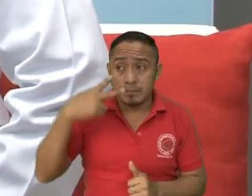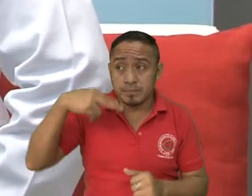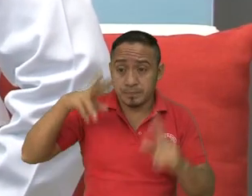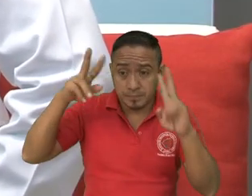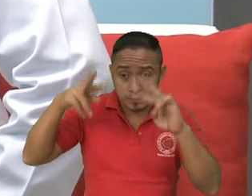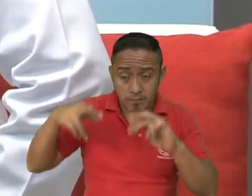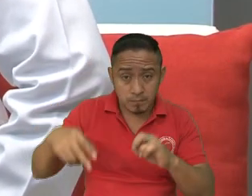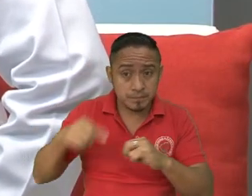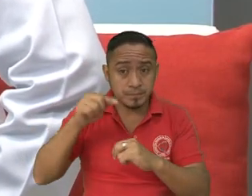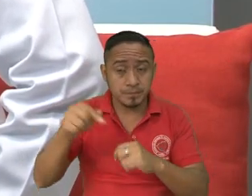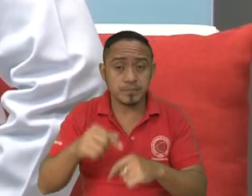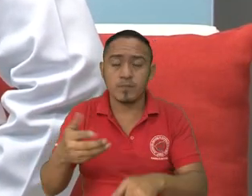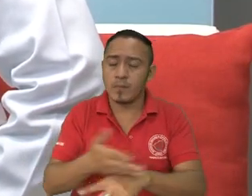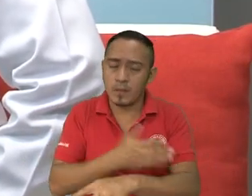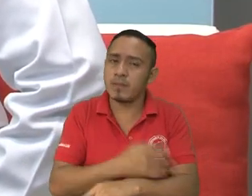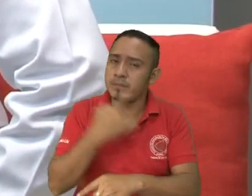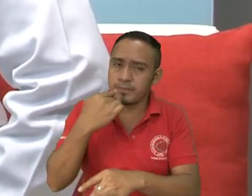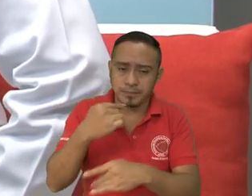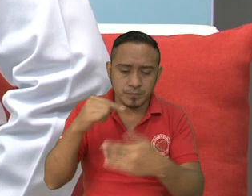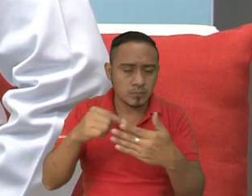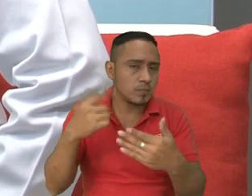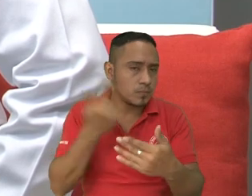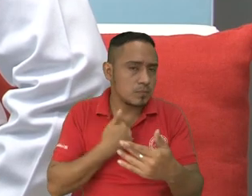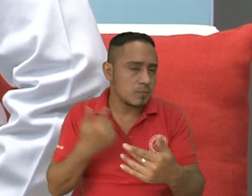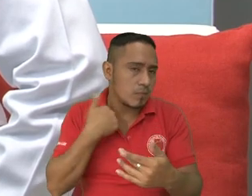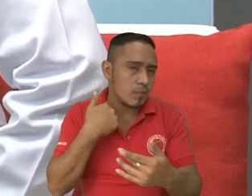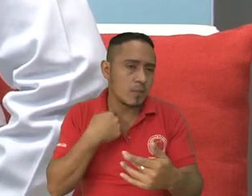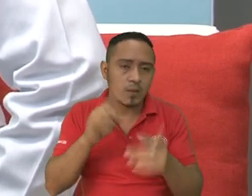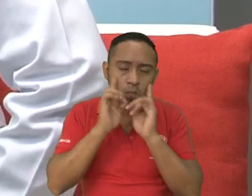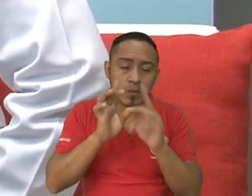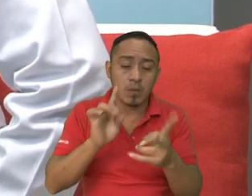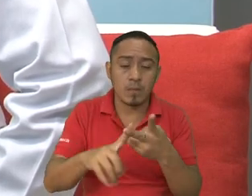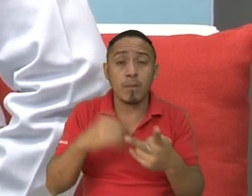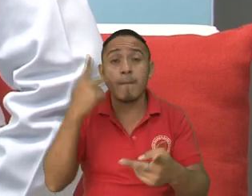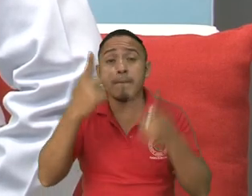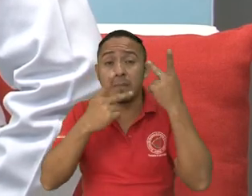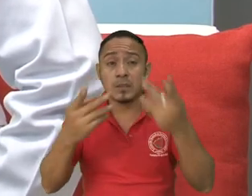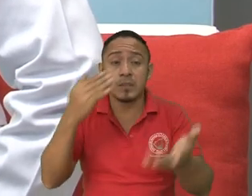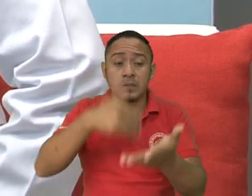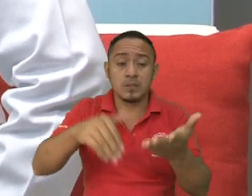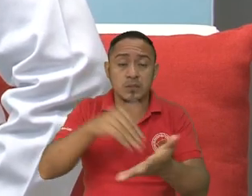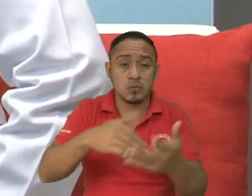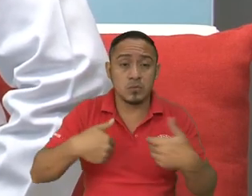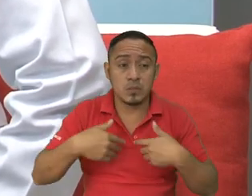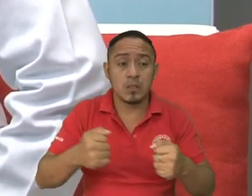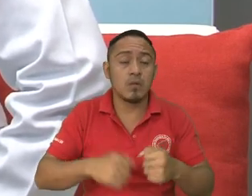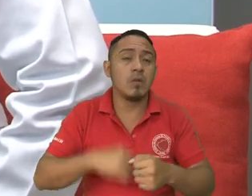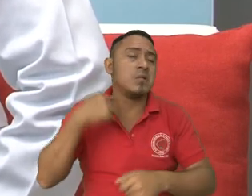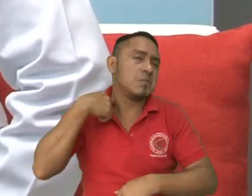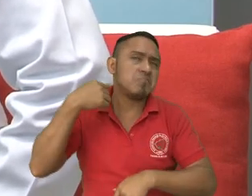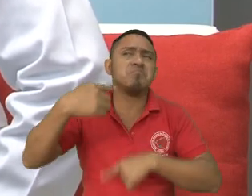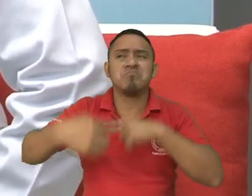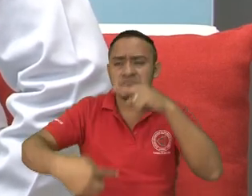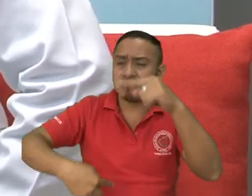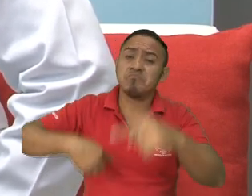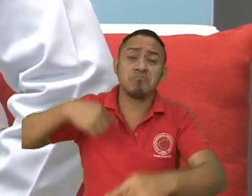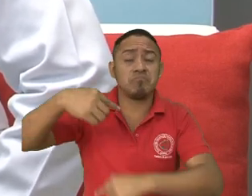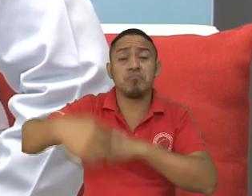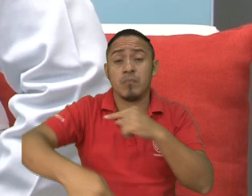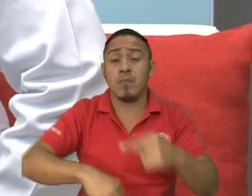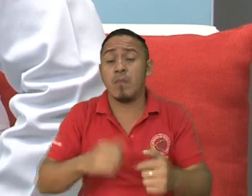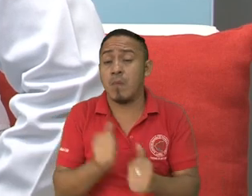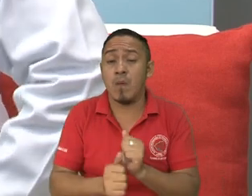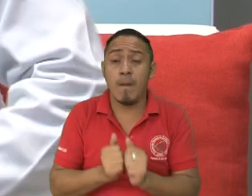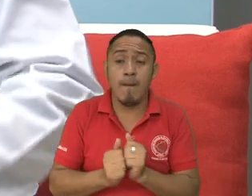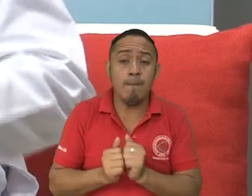inespecíficos que mencionamos anteriormente. Visitar la atención médica de manera rutinaria. Si tenemos un factor de